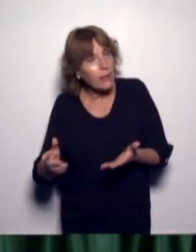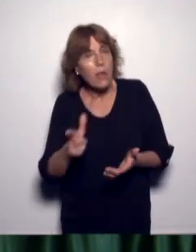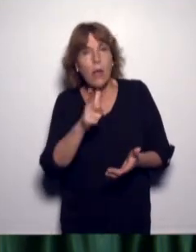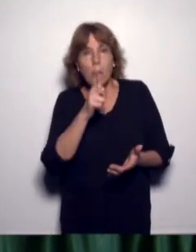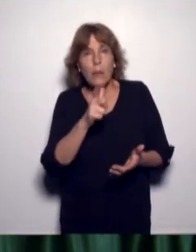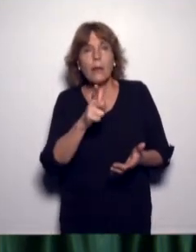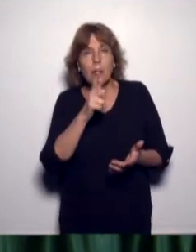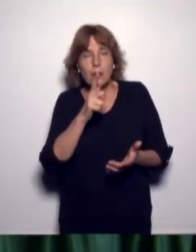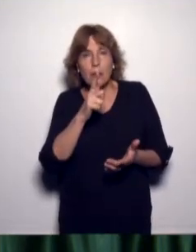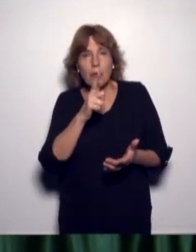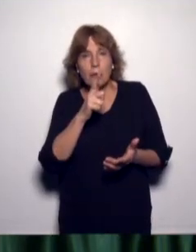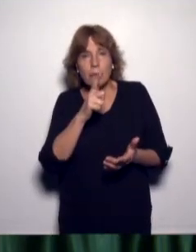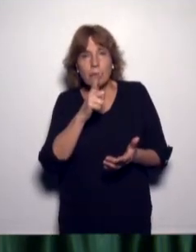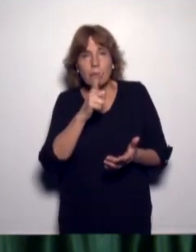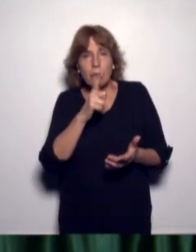sacrificables,